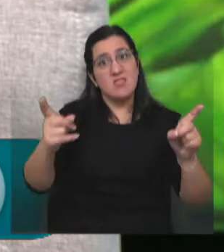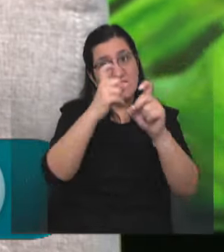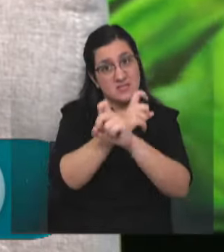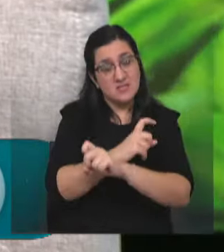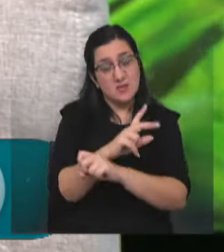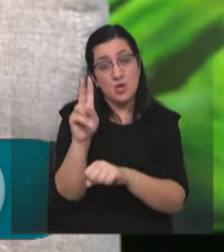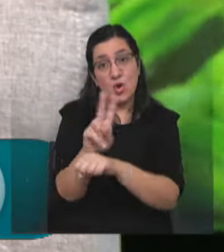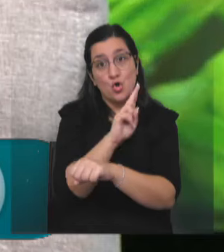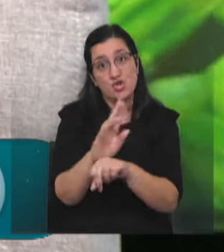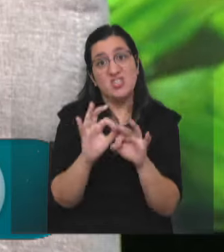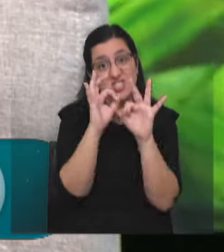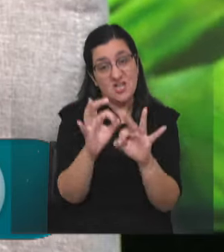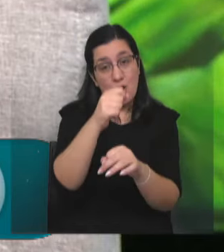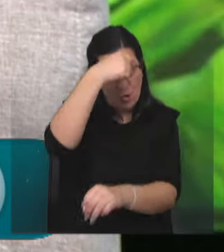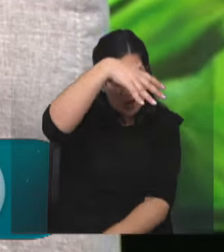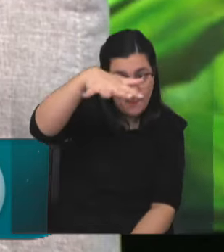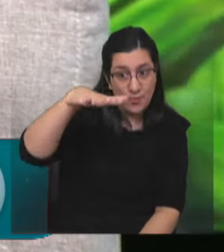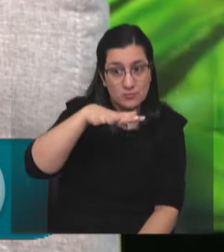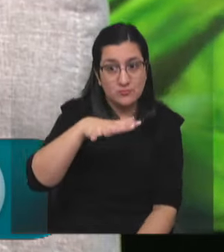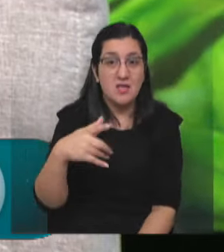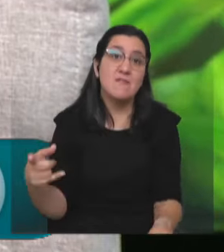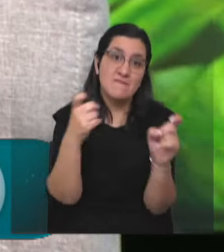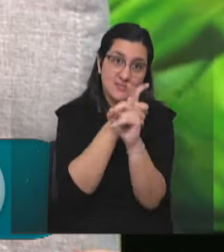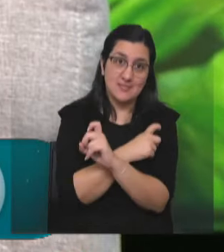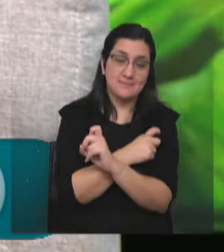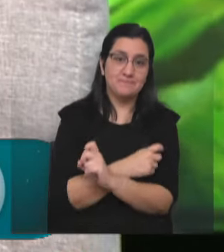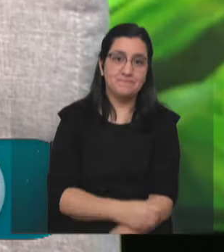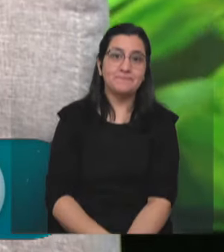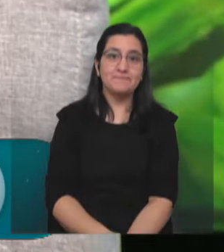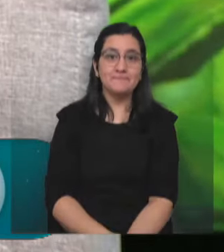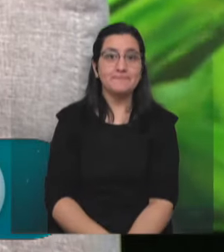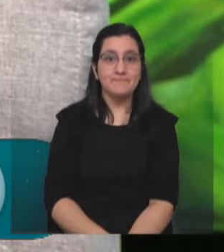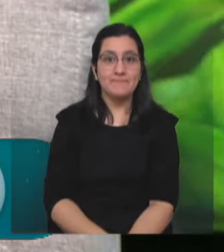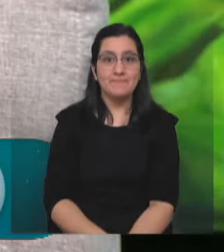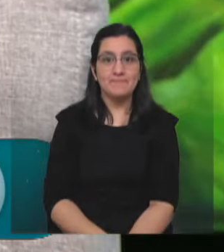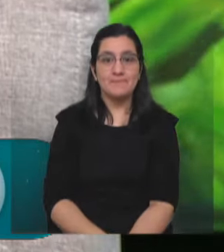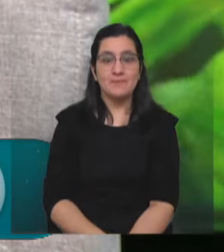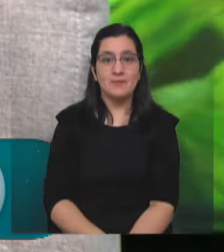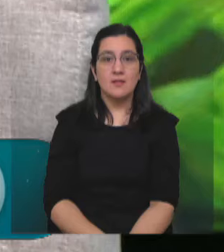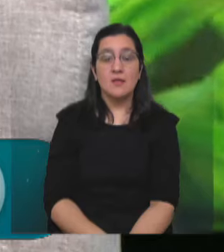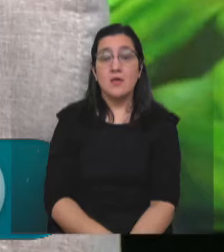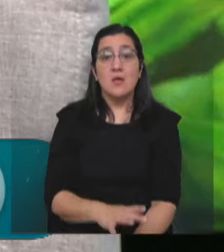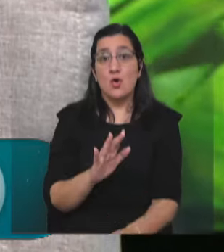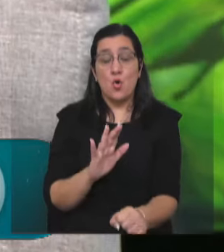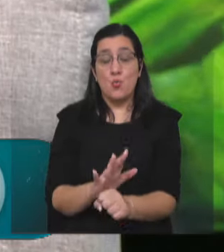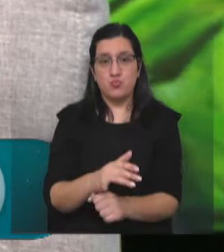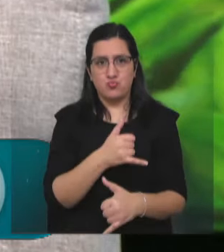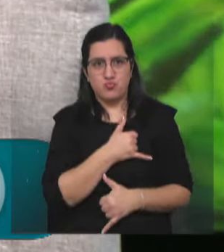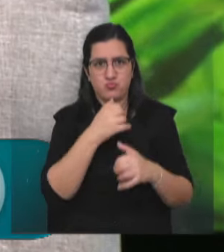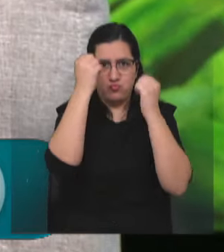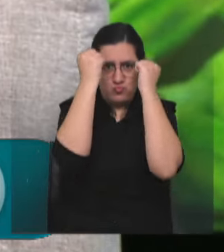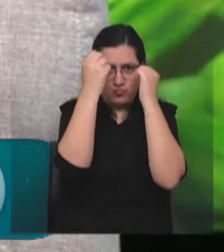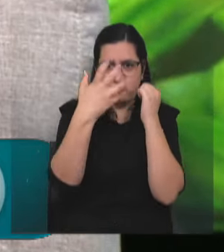lleguen a todos los predios, ¿no? O sea... Qué fuerte lo que acaba de decir él, ¿no? Que te tengas que armar como un soldado para producir